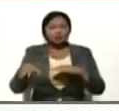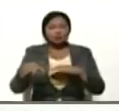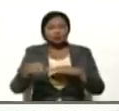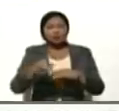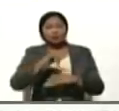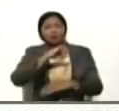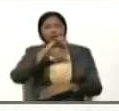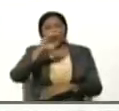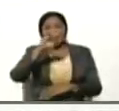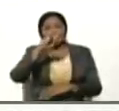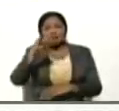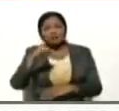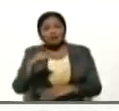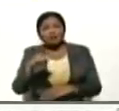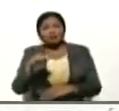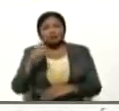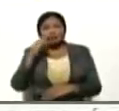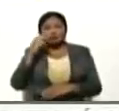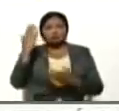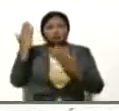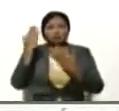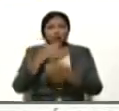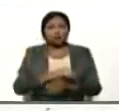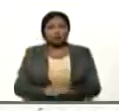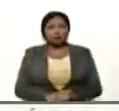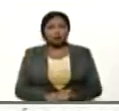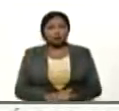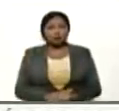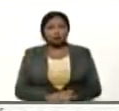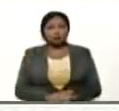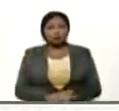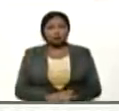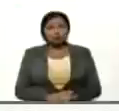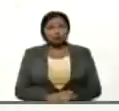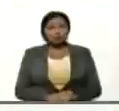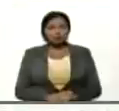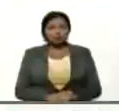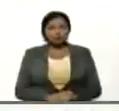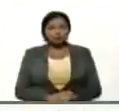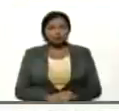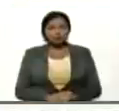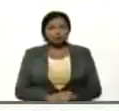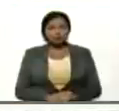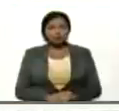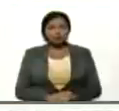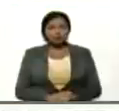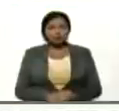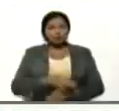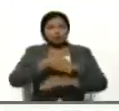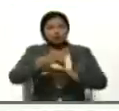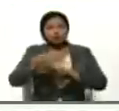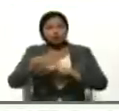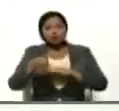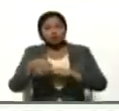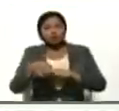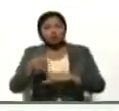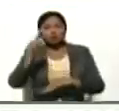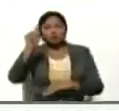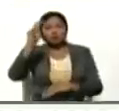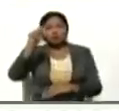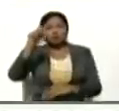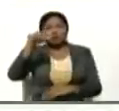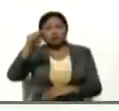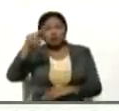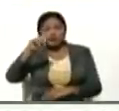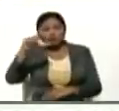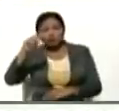Ezequiel Zamora, Jorge Pérez. Por el municipio autónomo Tinaquillo, John